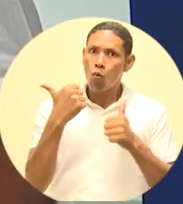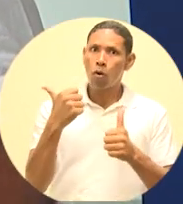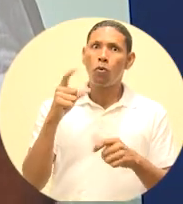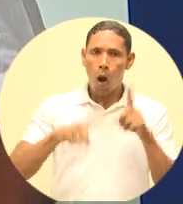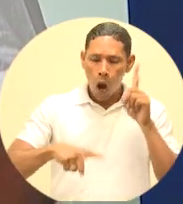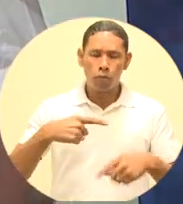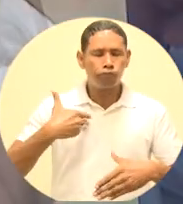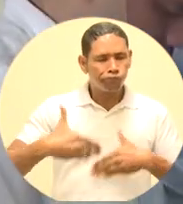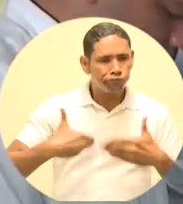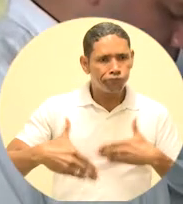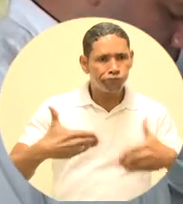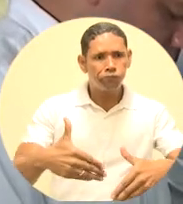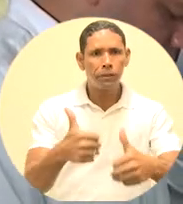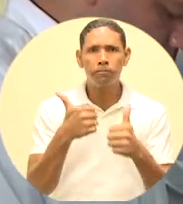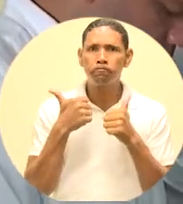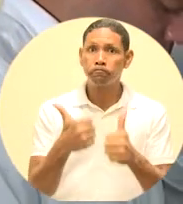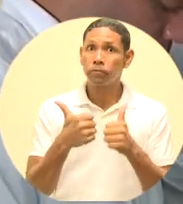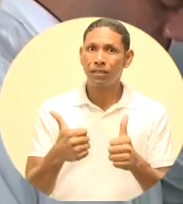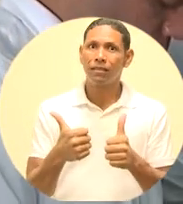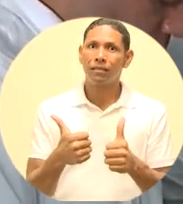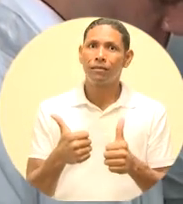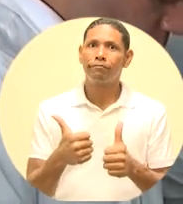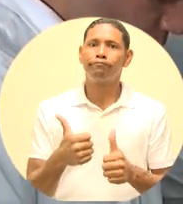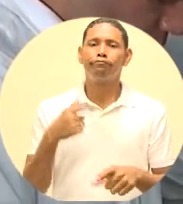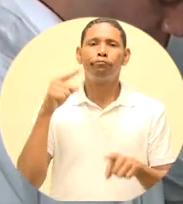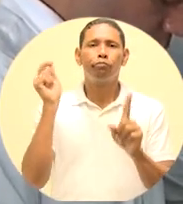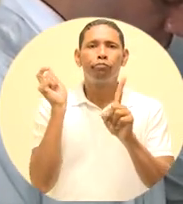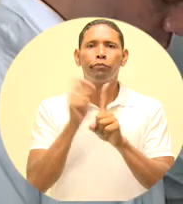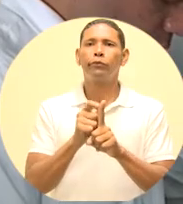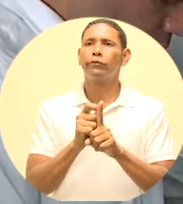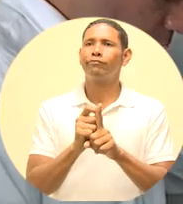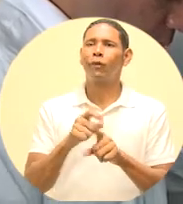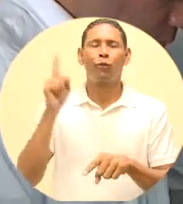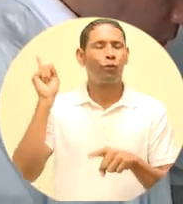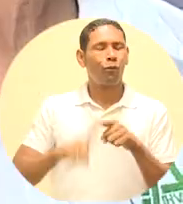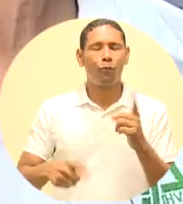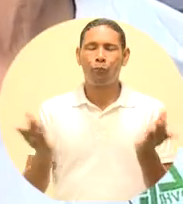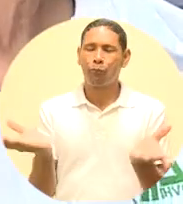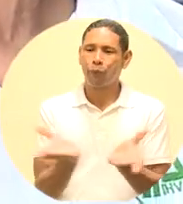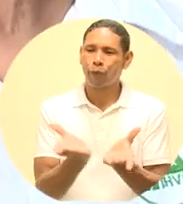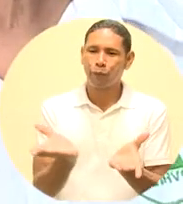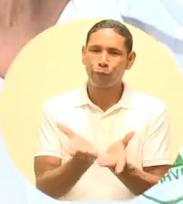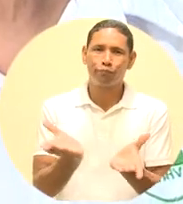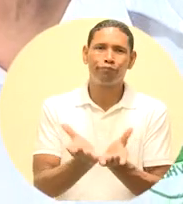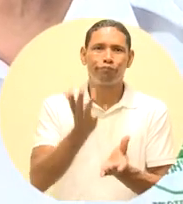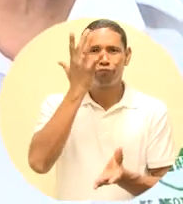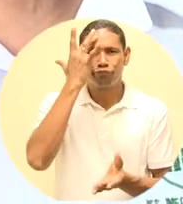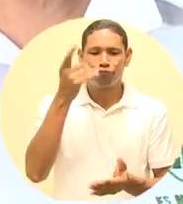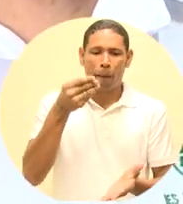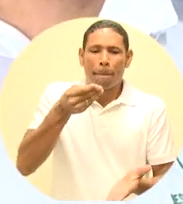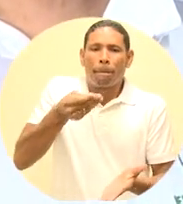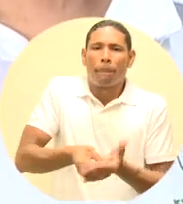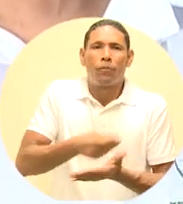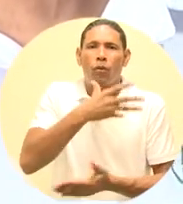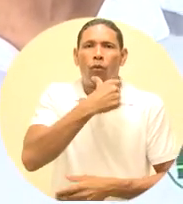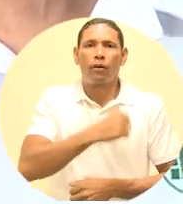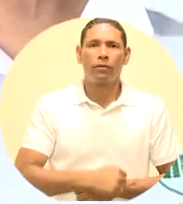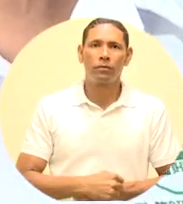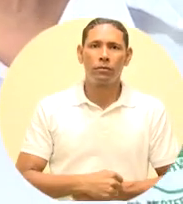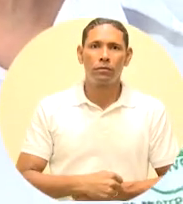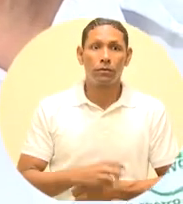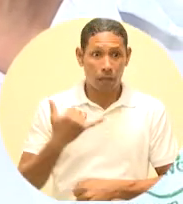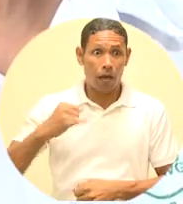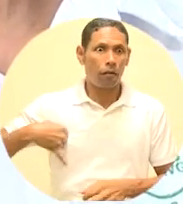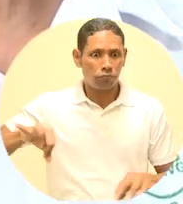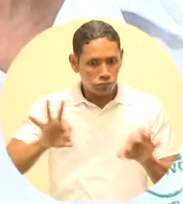desempeño en las instituciones educativas y luego no puede estudiar porque no tiene cómo pagar un pasaje. Esas brechas las